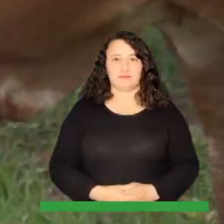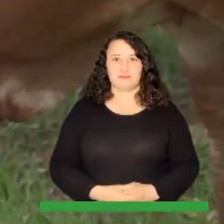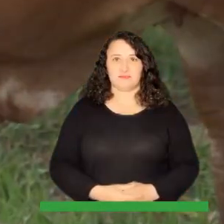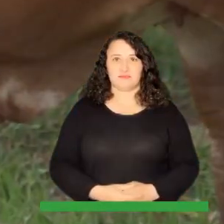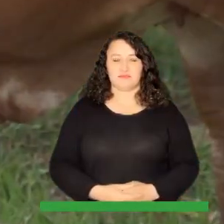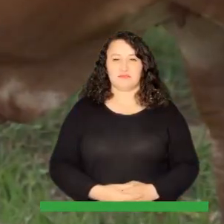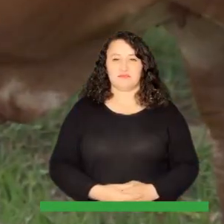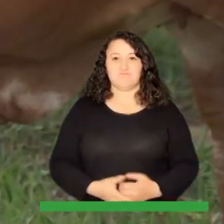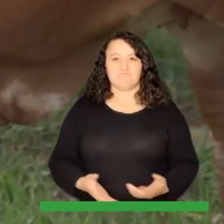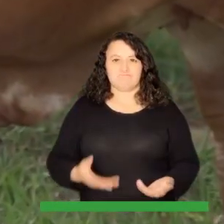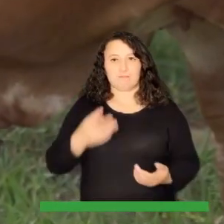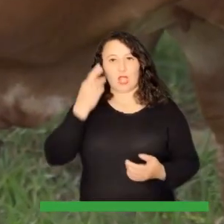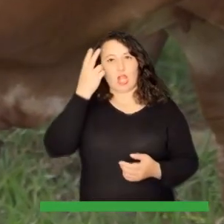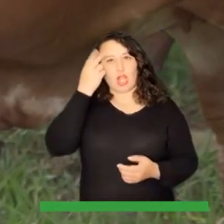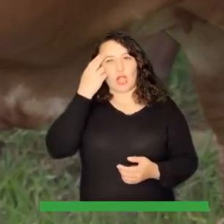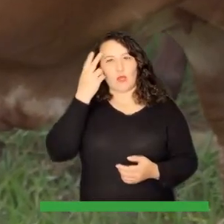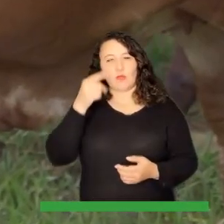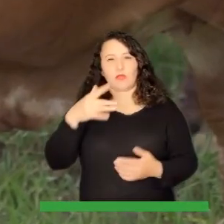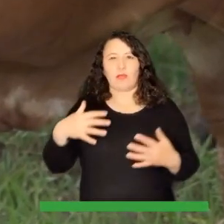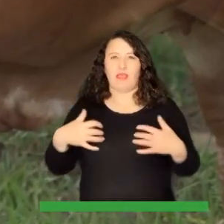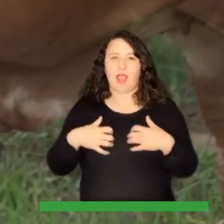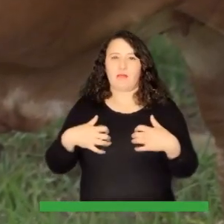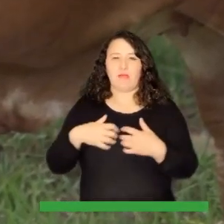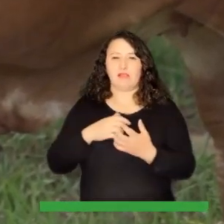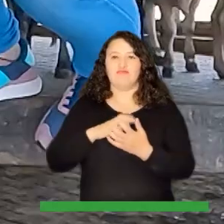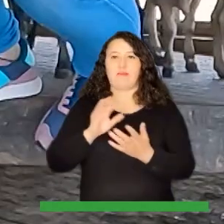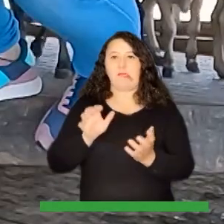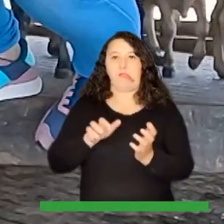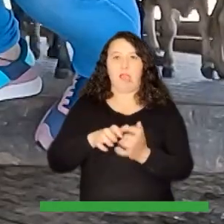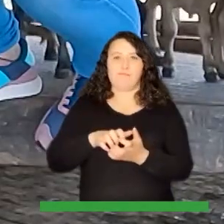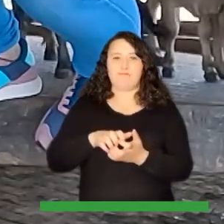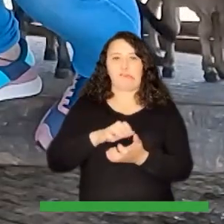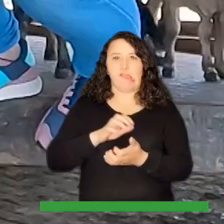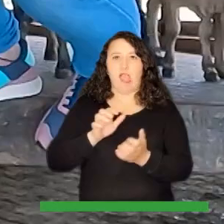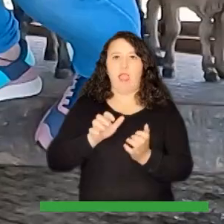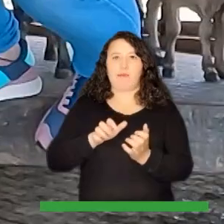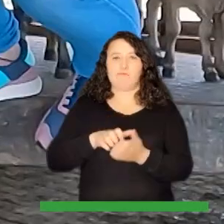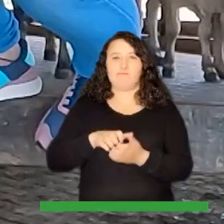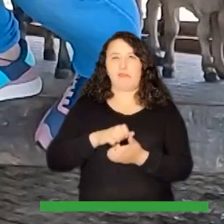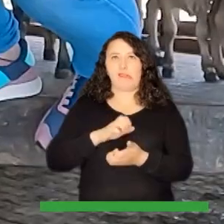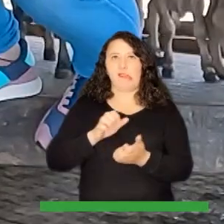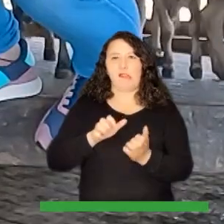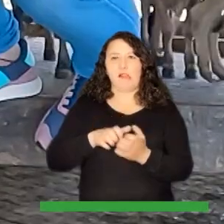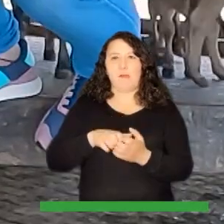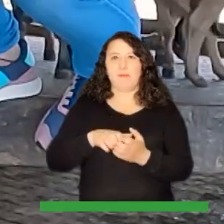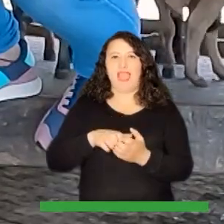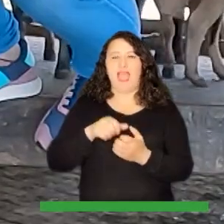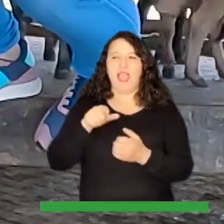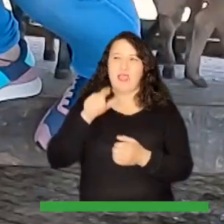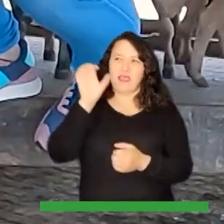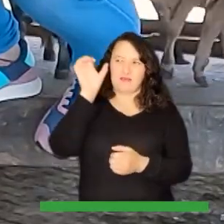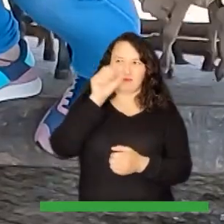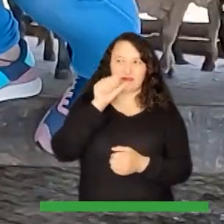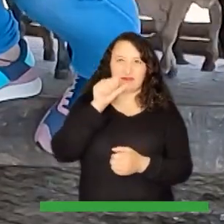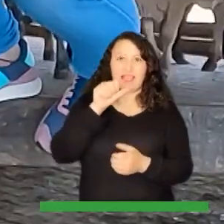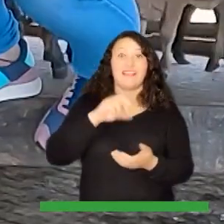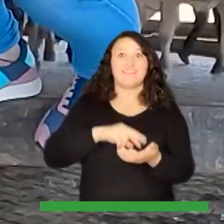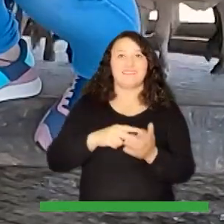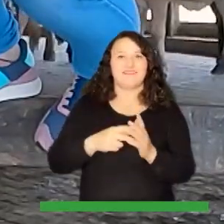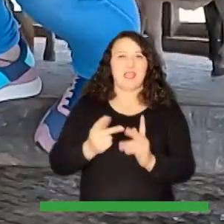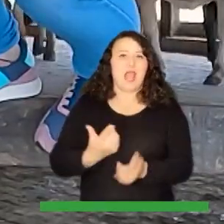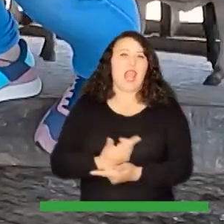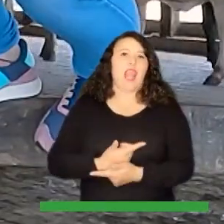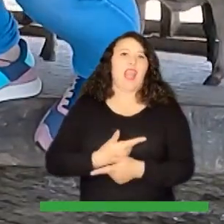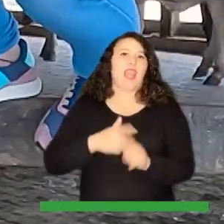Puede resultar un poco obvio porque son animales rumiantes, pero el hecho de que estén rumiando es una señal de que están